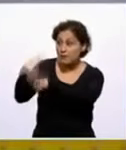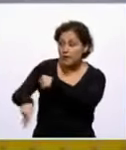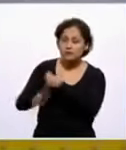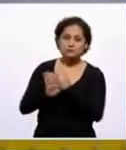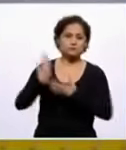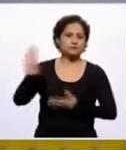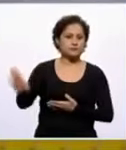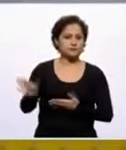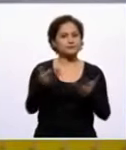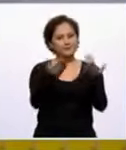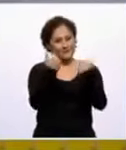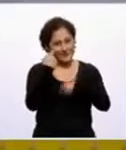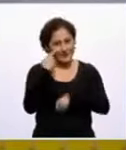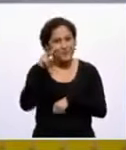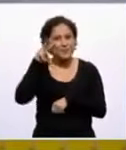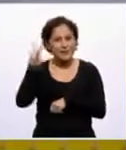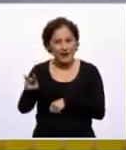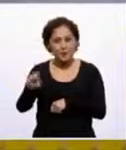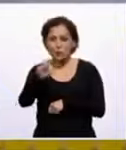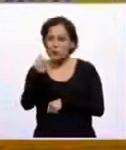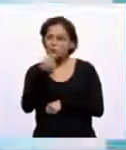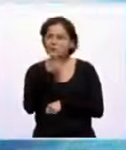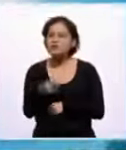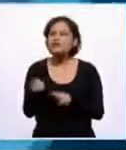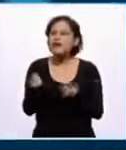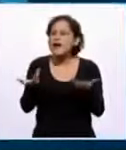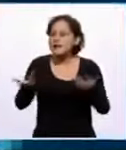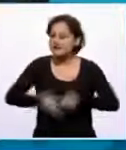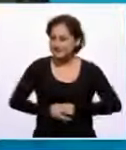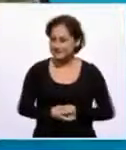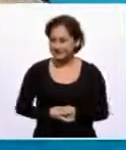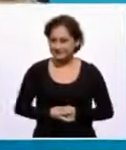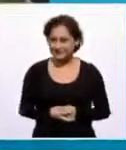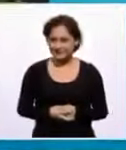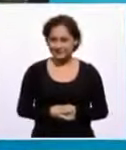qué están haciendo otras niñas y niños.